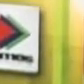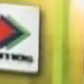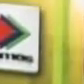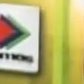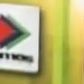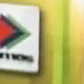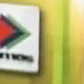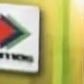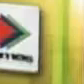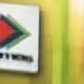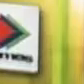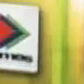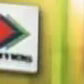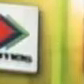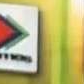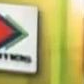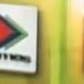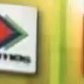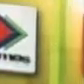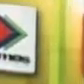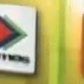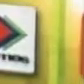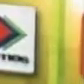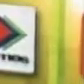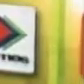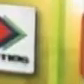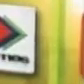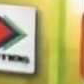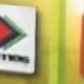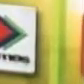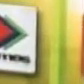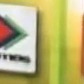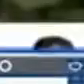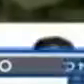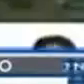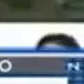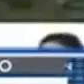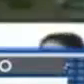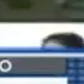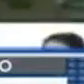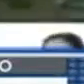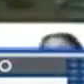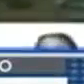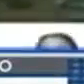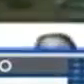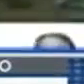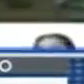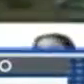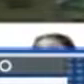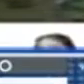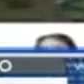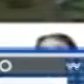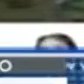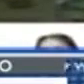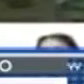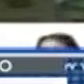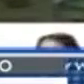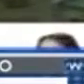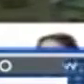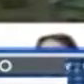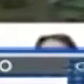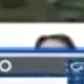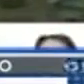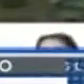de la Operación Soberanía Bolivariana 2017. La patria no se negocia, la patria no